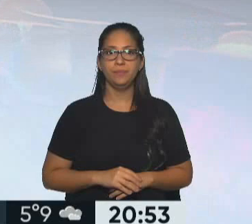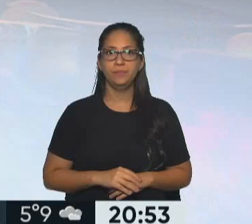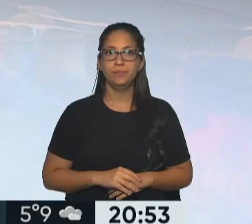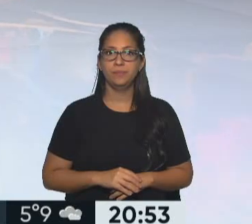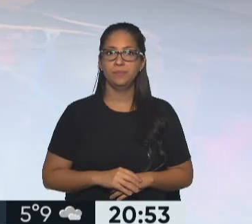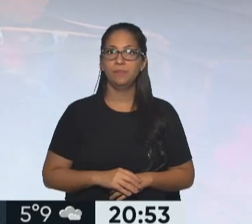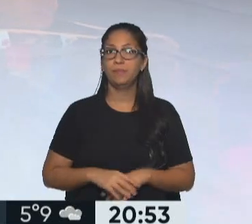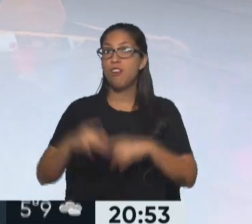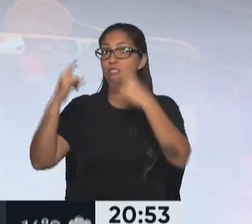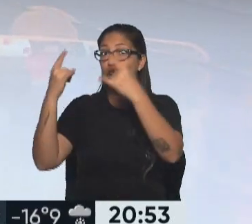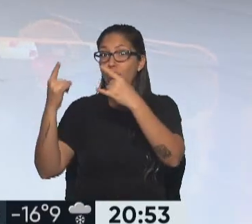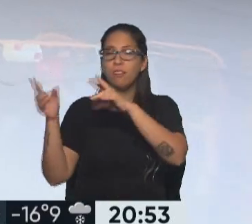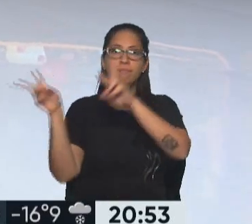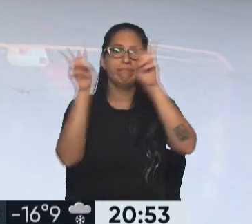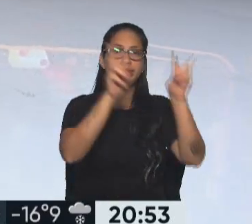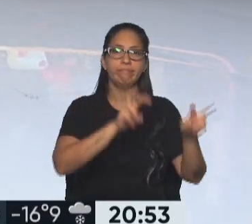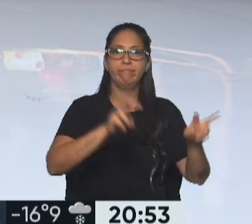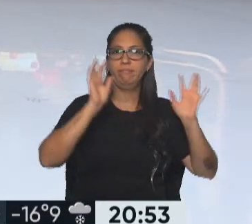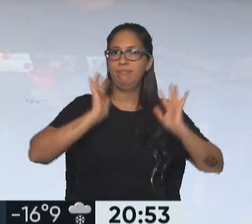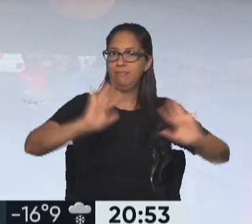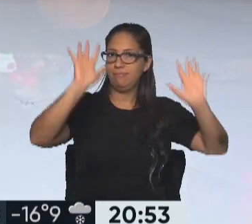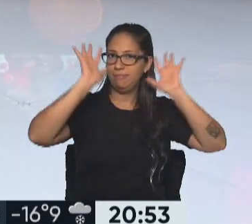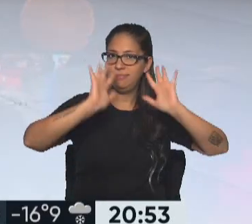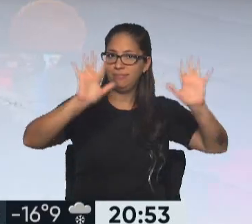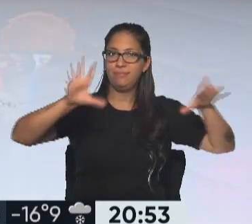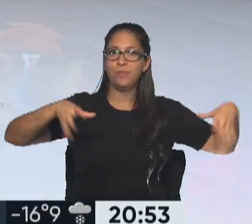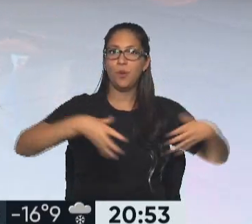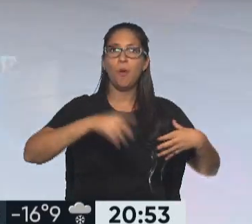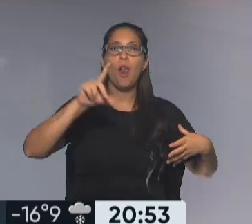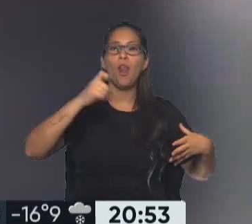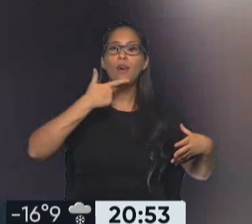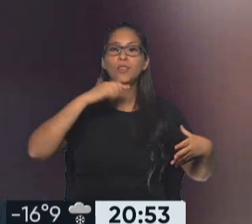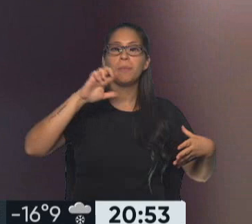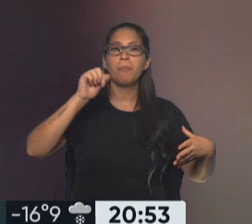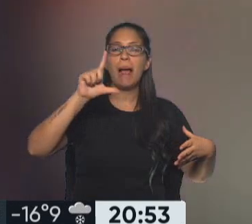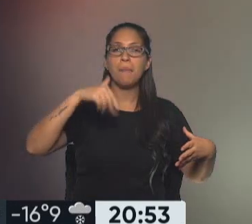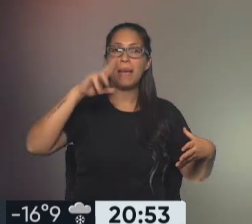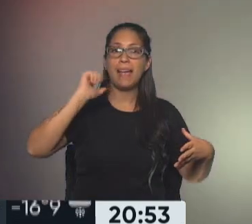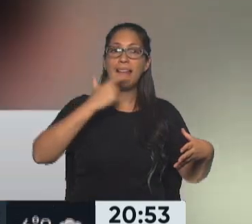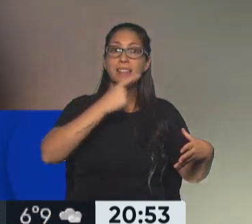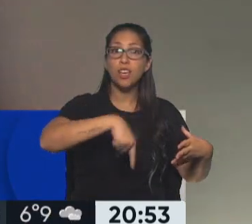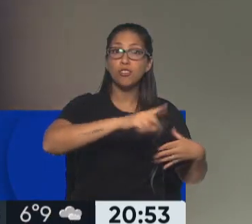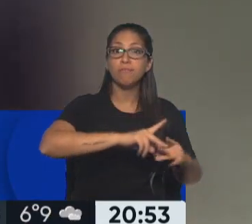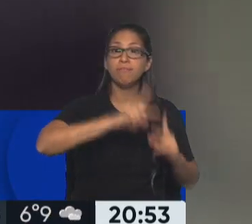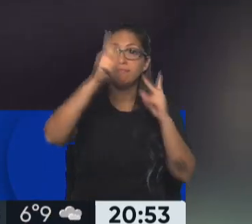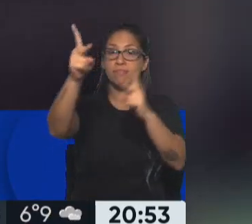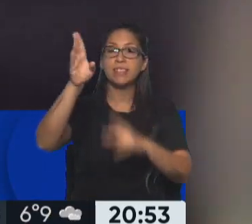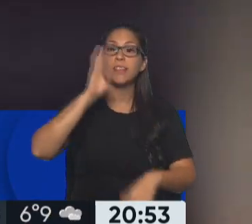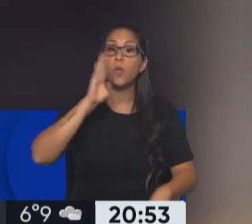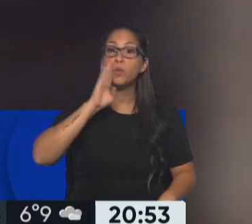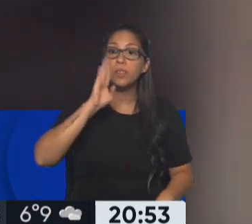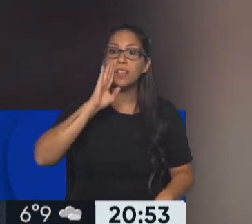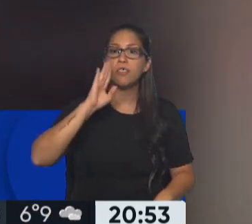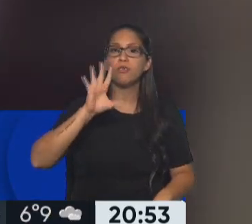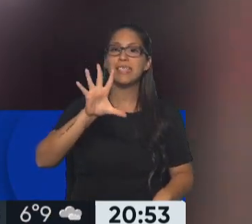Y del rock me voy a la música tropical con Los Palmera, porque ellos están en Estados Unidos festejando